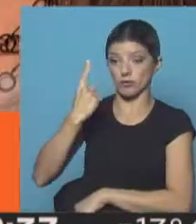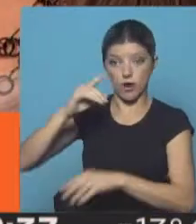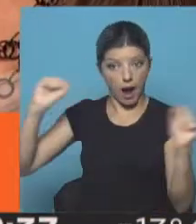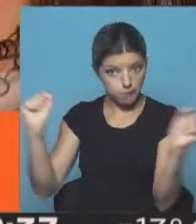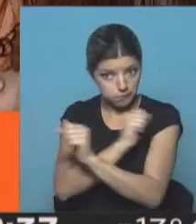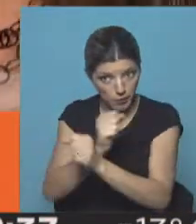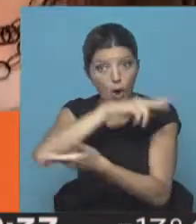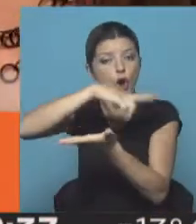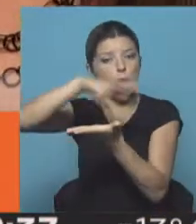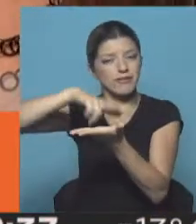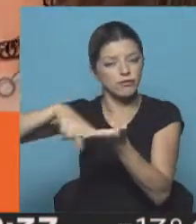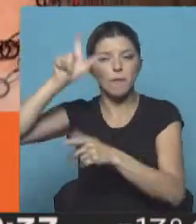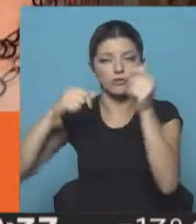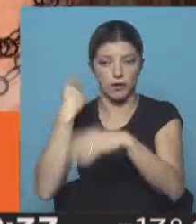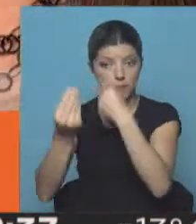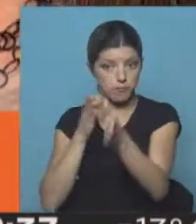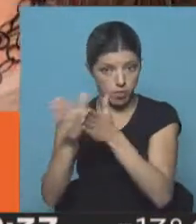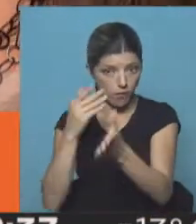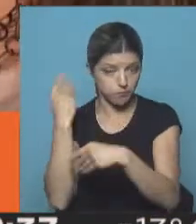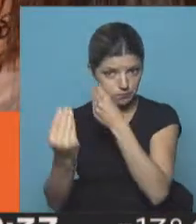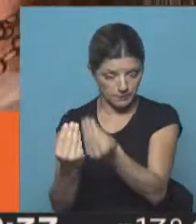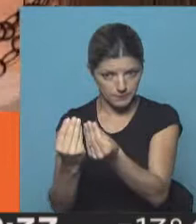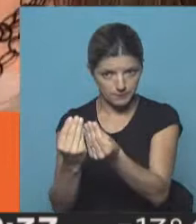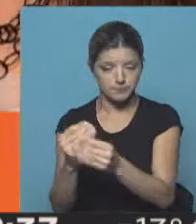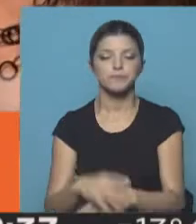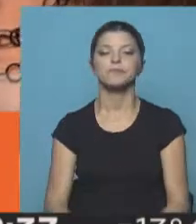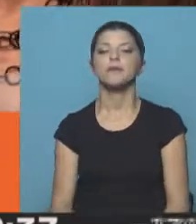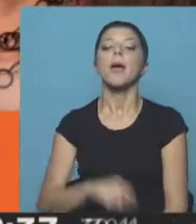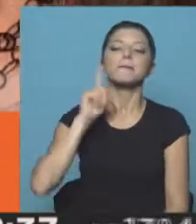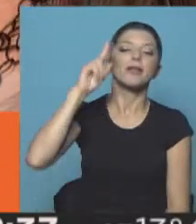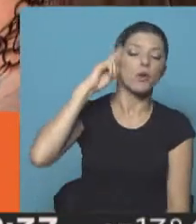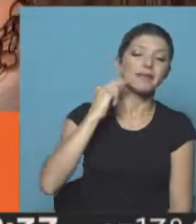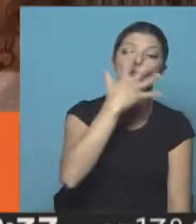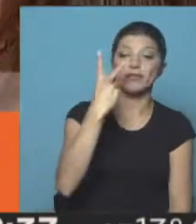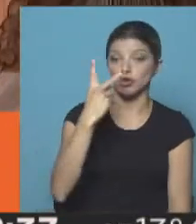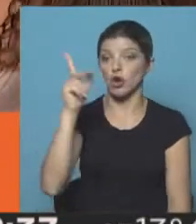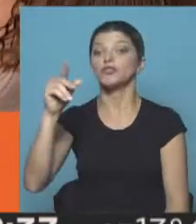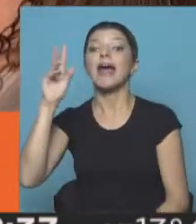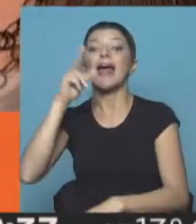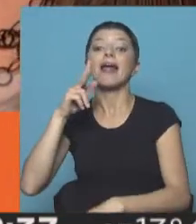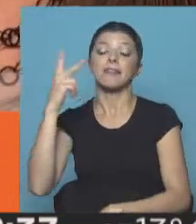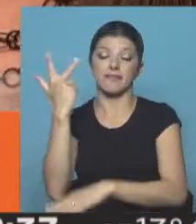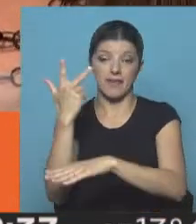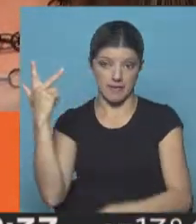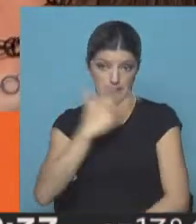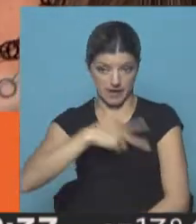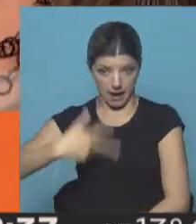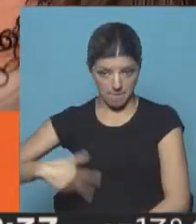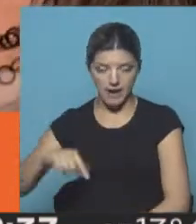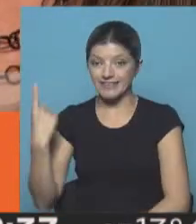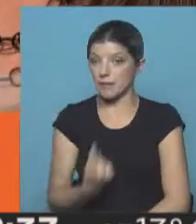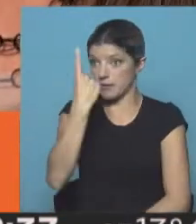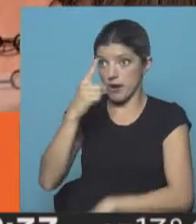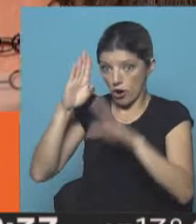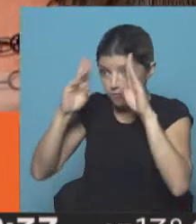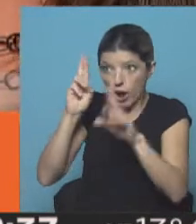los Refugiados, todo esto en el marco de las Naciones Unidas. En 1952 Dinamarca fue el primero que ratifica el protocolo y demás.